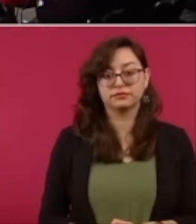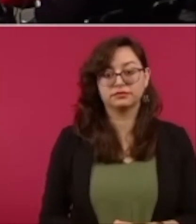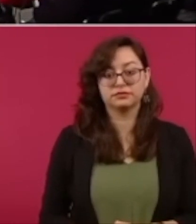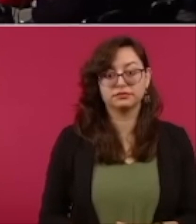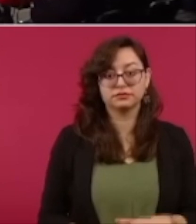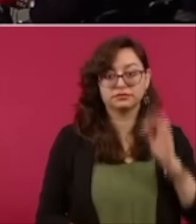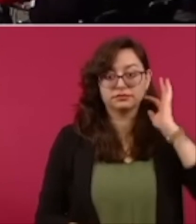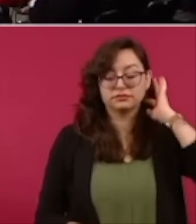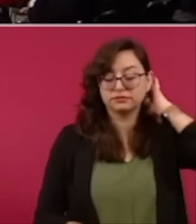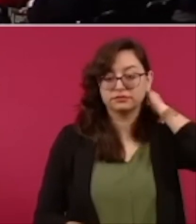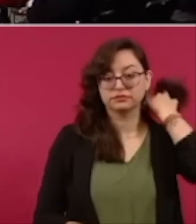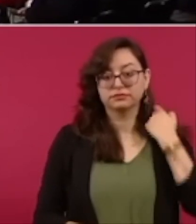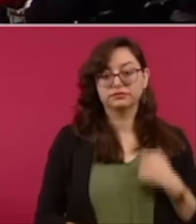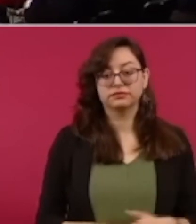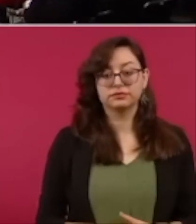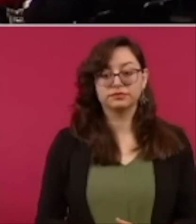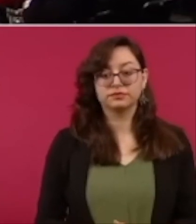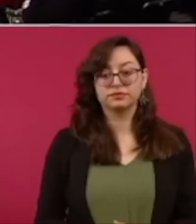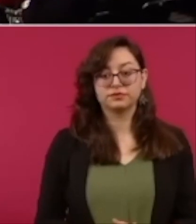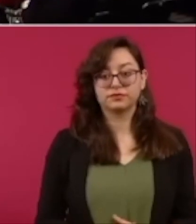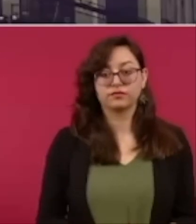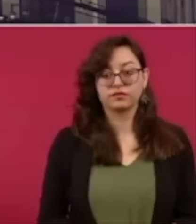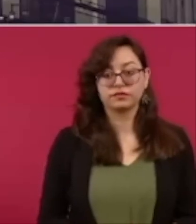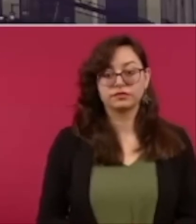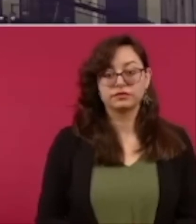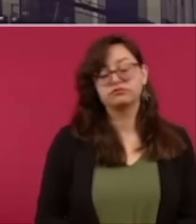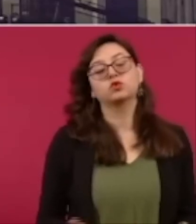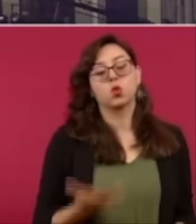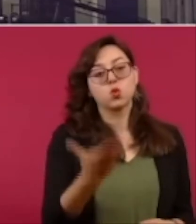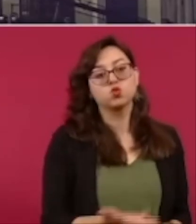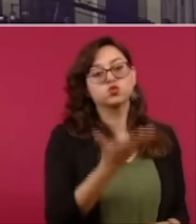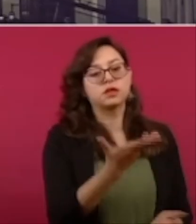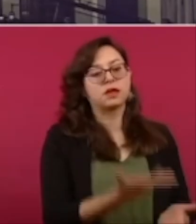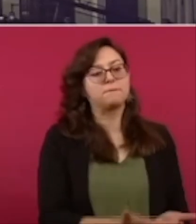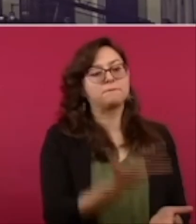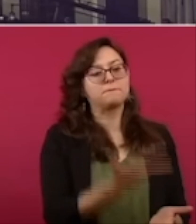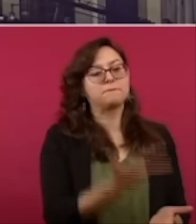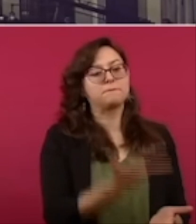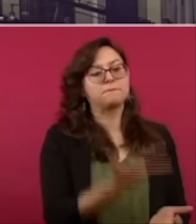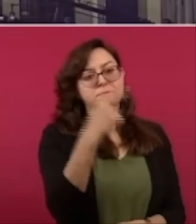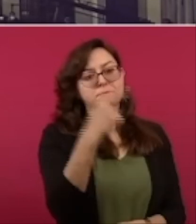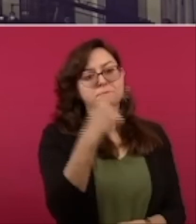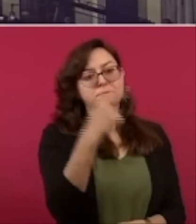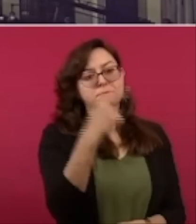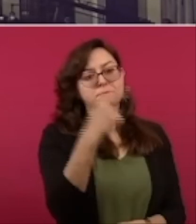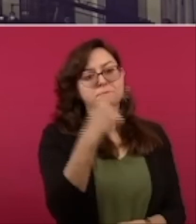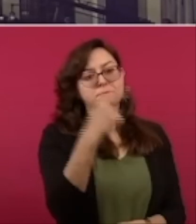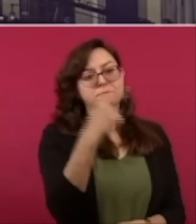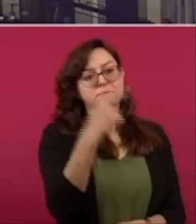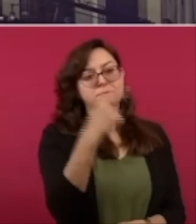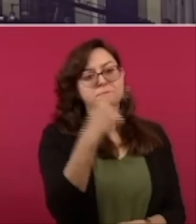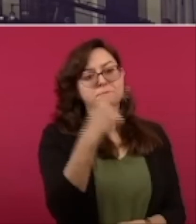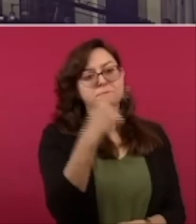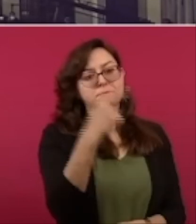Pero en ese sentido, presidente, por el momento no contempla usted presentar una denuncia o iniciar. No, vamos a esperarnos. Pues ahí está, familia, lo